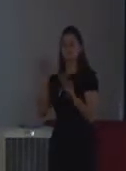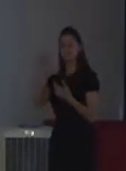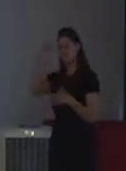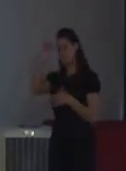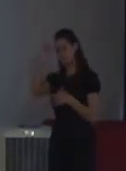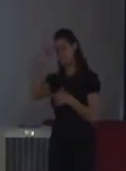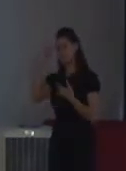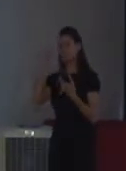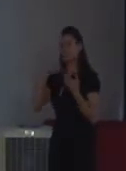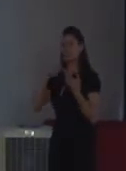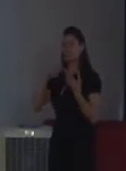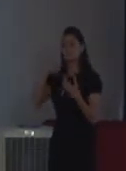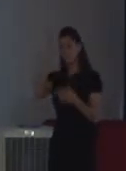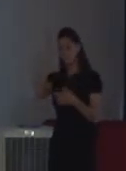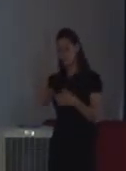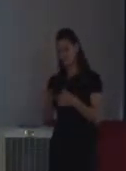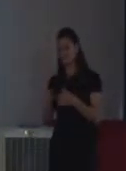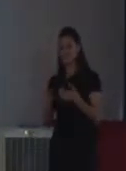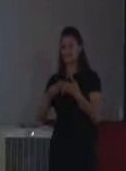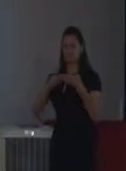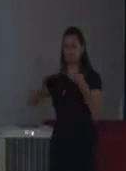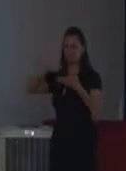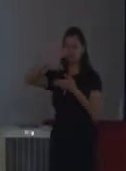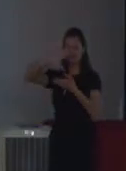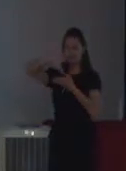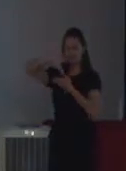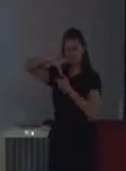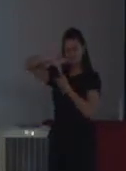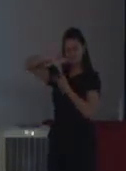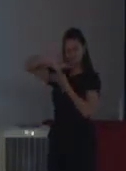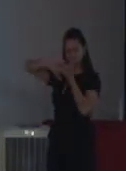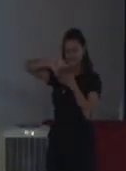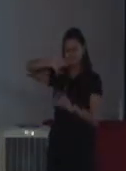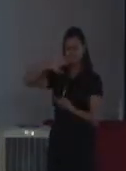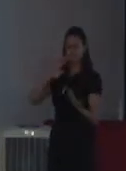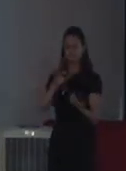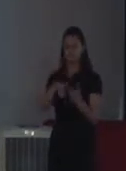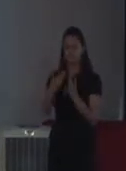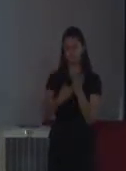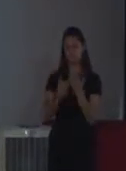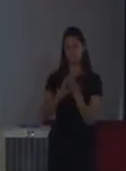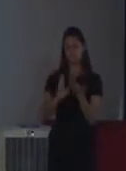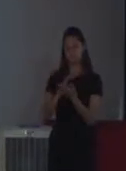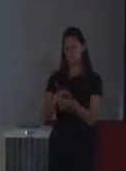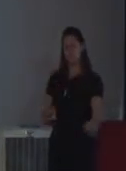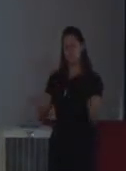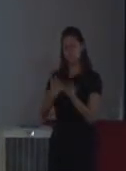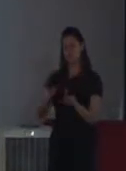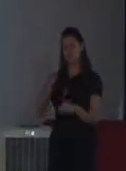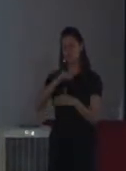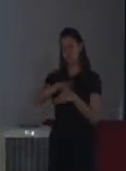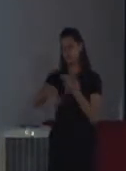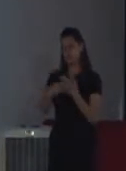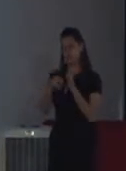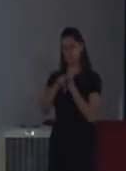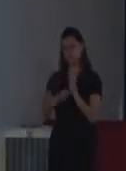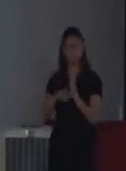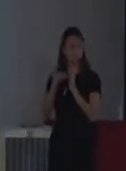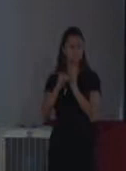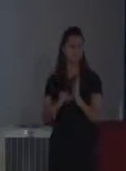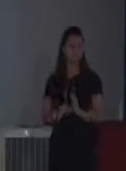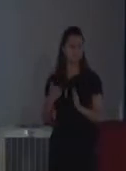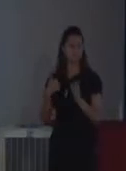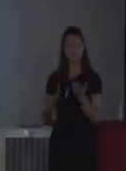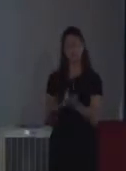África, América Latina, etcétera, etcétera. Por lo tanto, es un documento y una bibliografía fundamental, y todo el marco normativo que